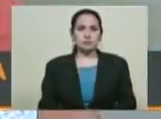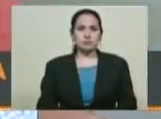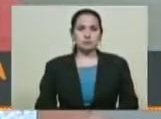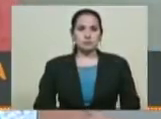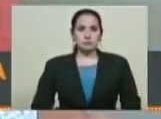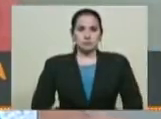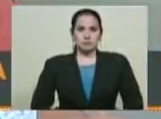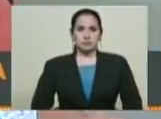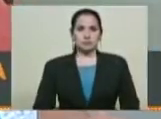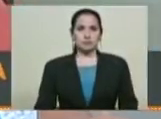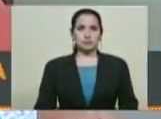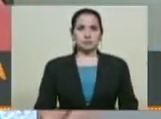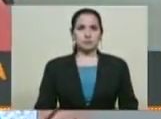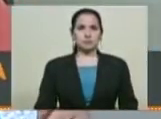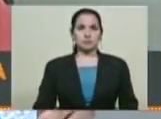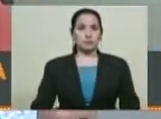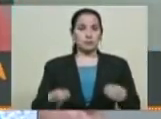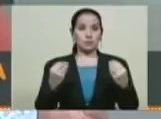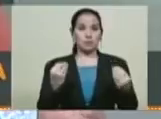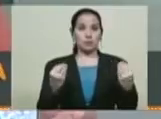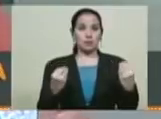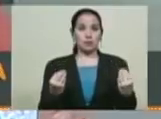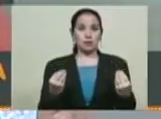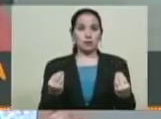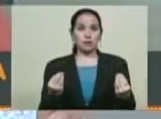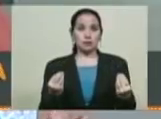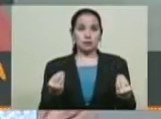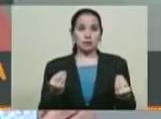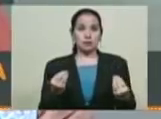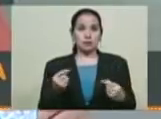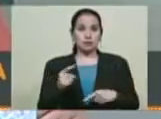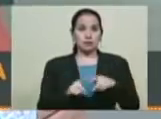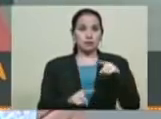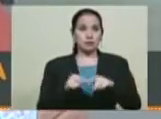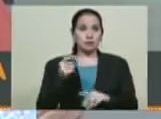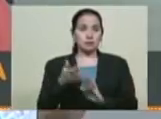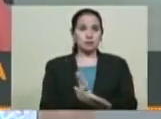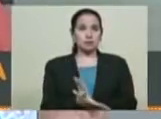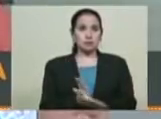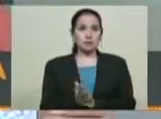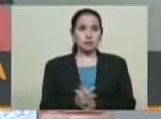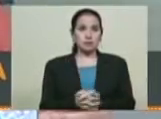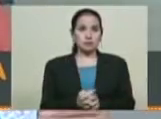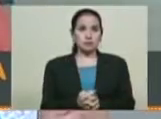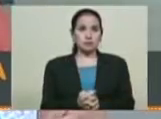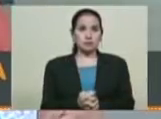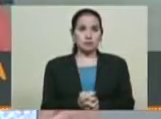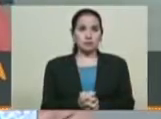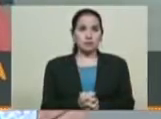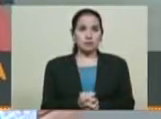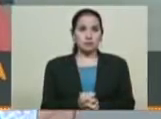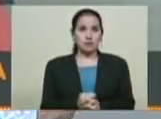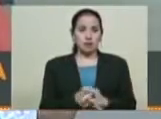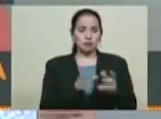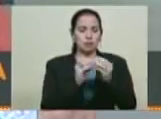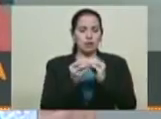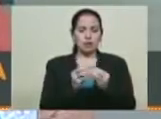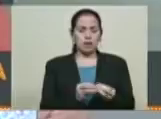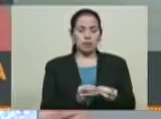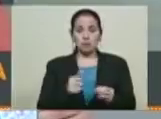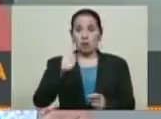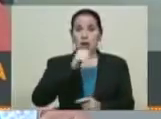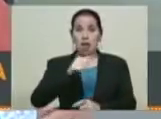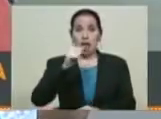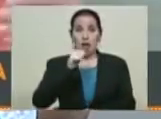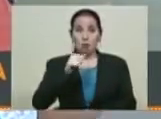en esta construcción de salina. Y esta salina va a permitir generar la sal también para el consumo humano,